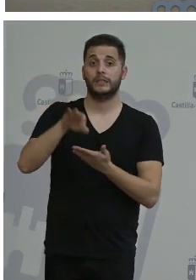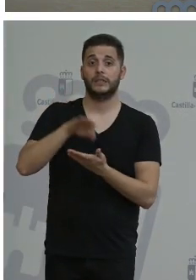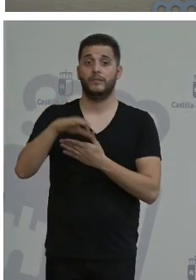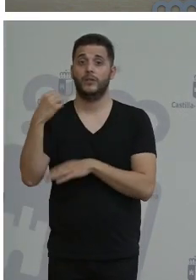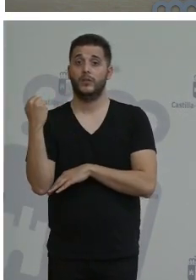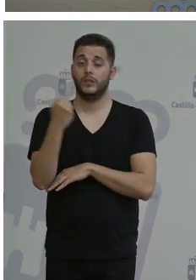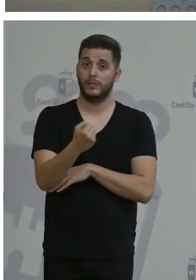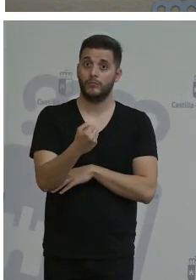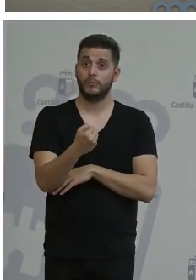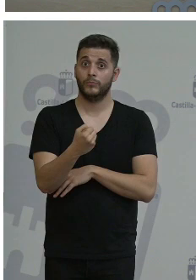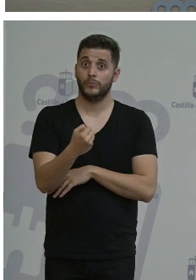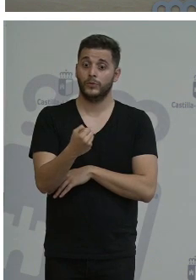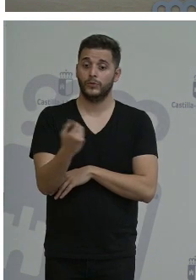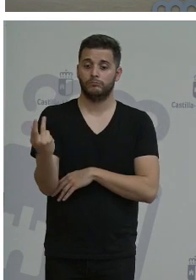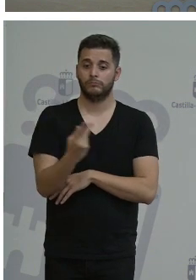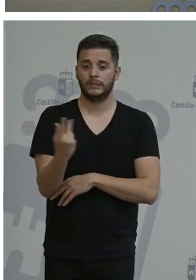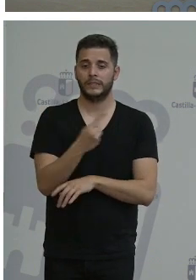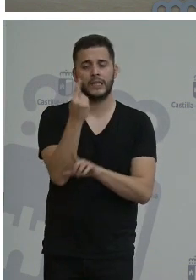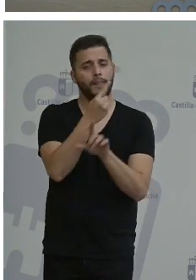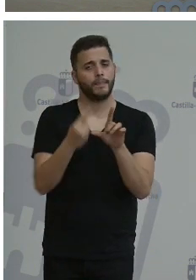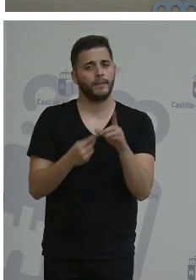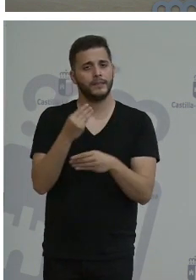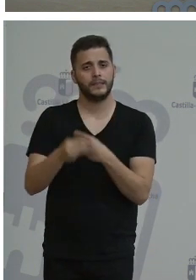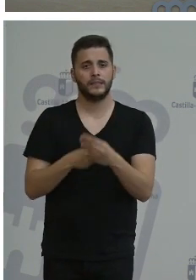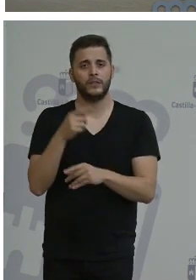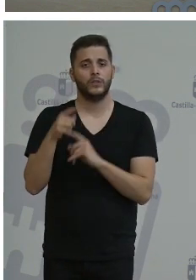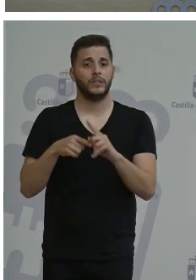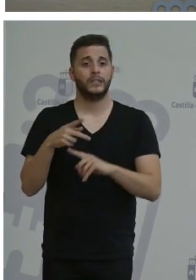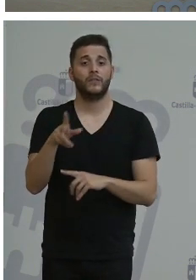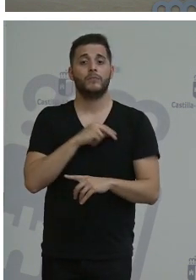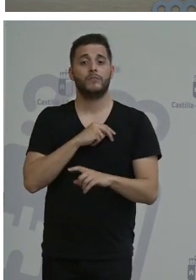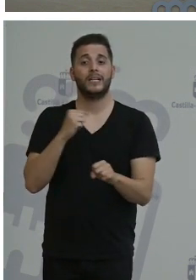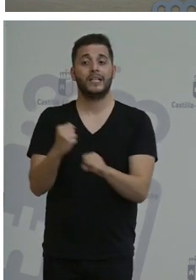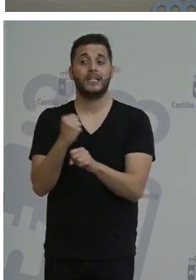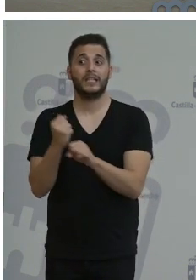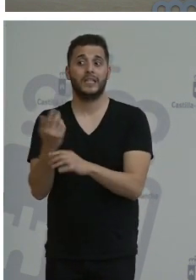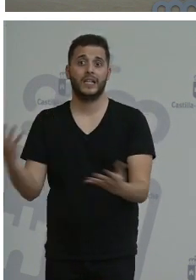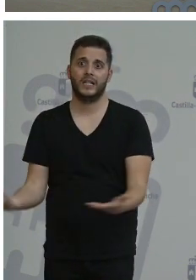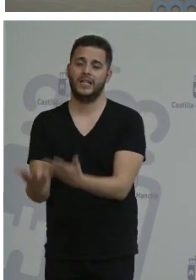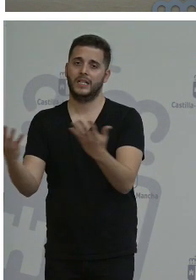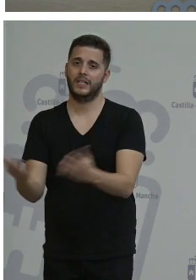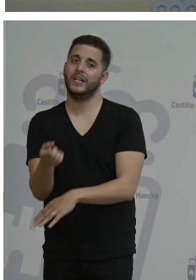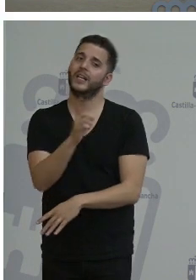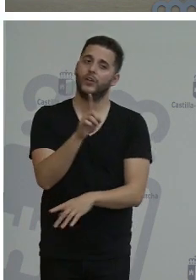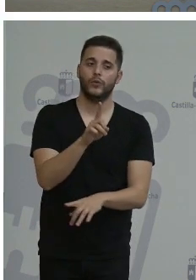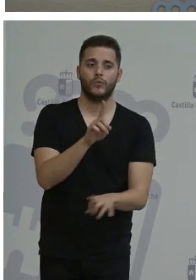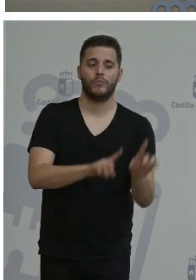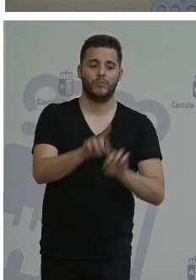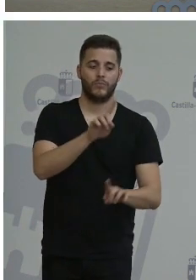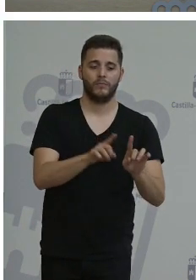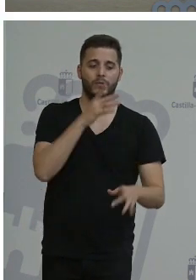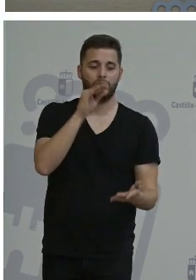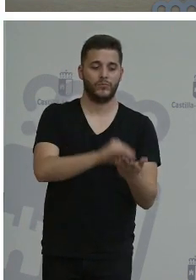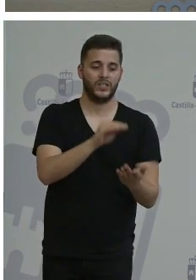se diseñen de tal manera que sean un incentivo para el empleo y no un problema, como en algunas ocasiones está